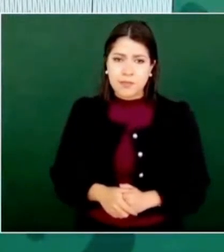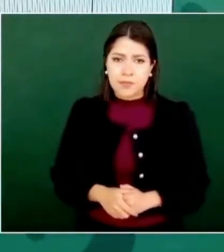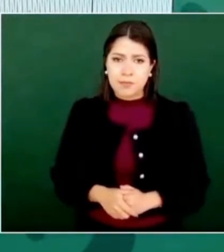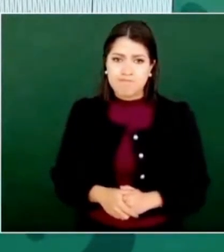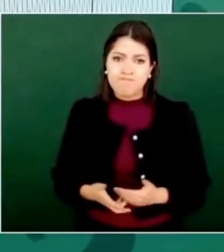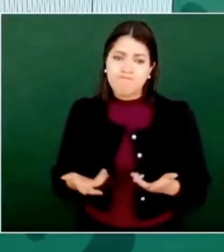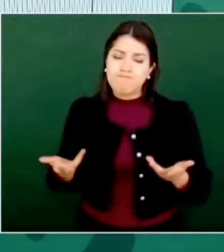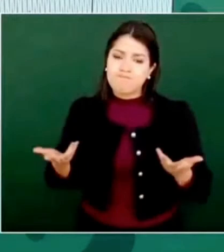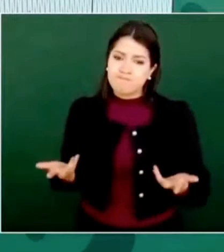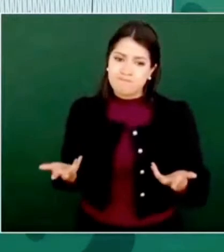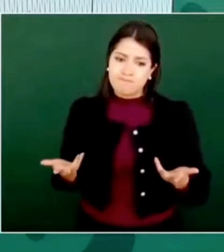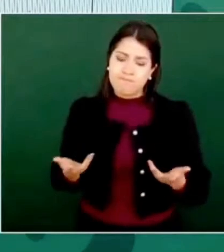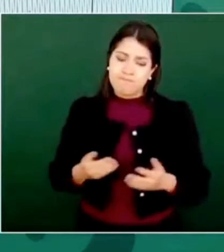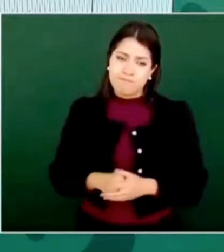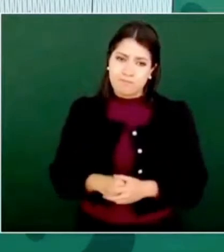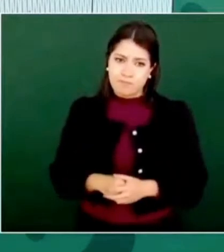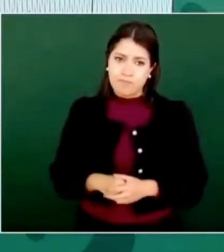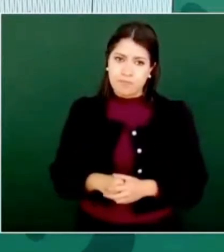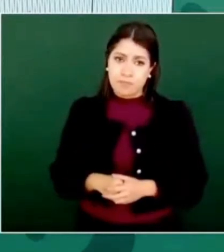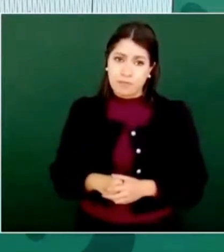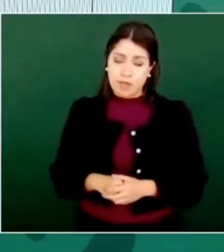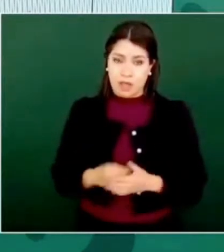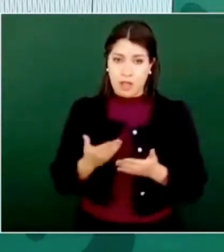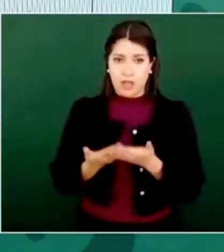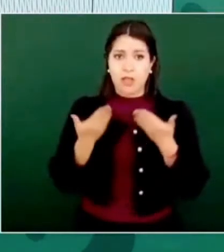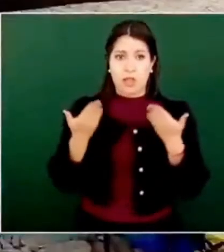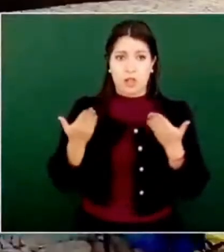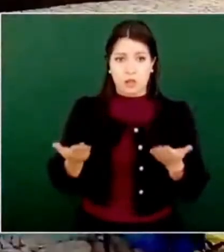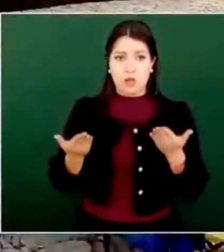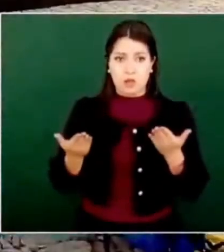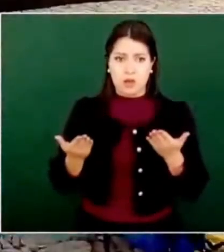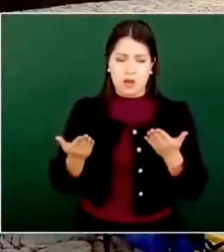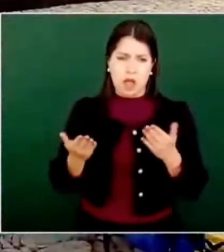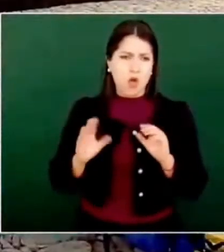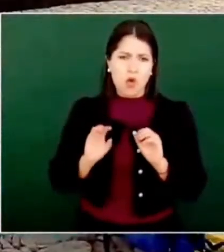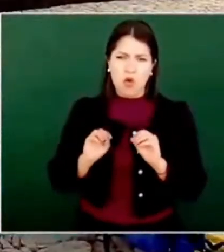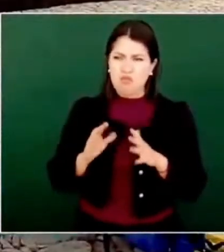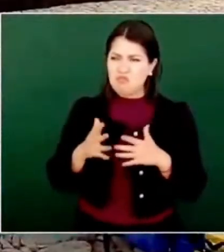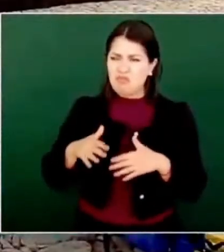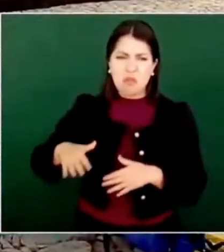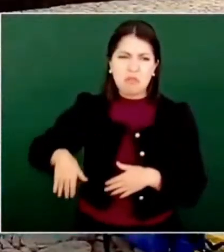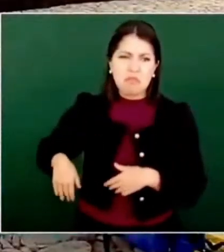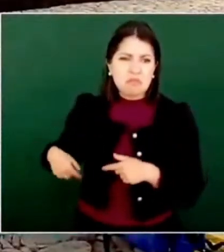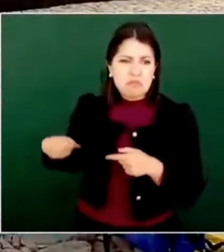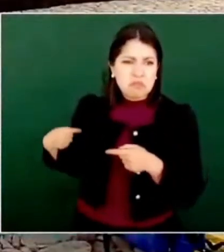Entonces, ahora, o de un tiempo para acá,